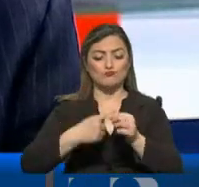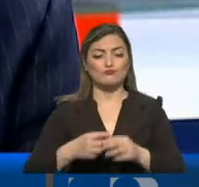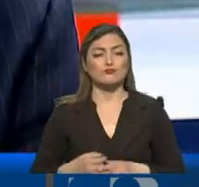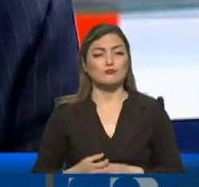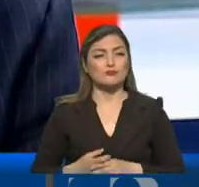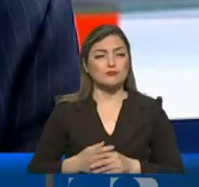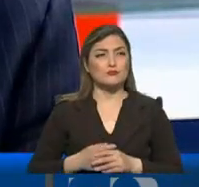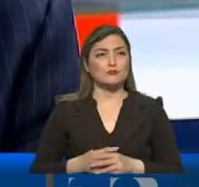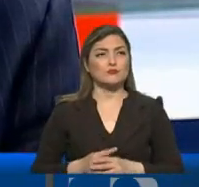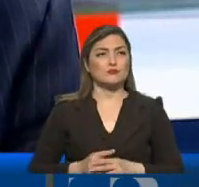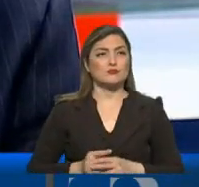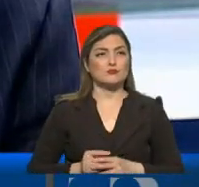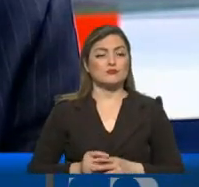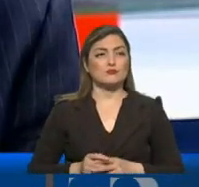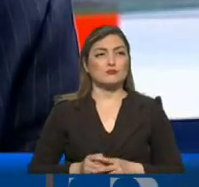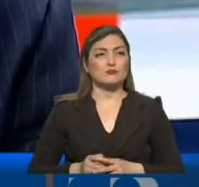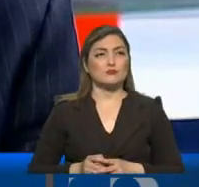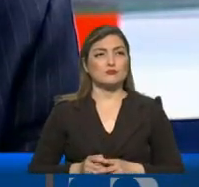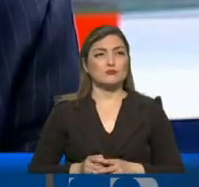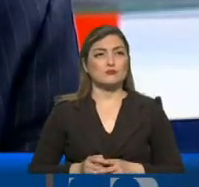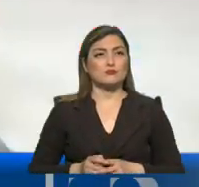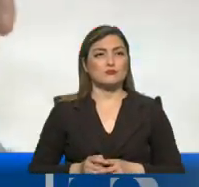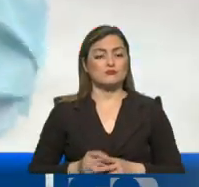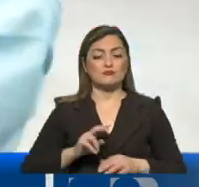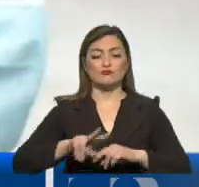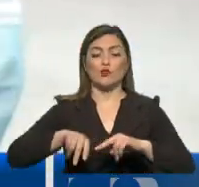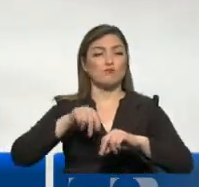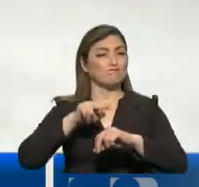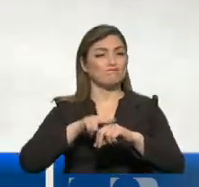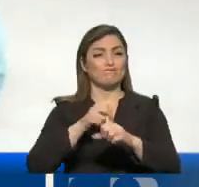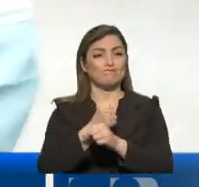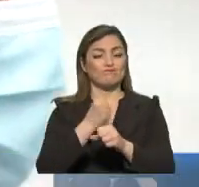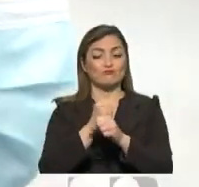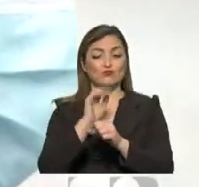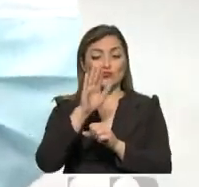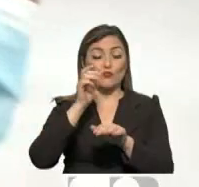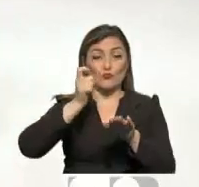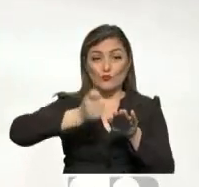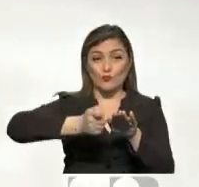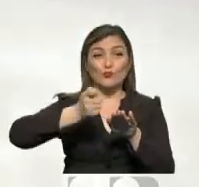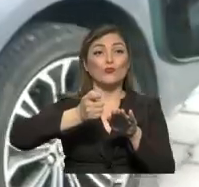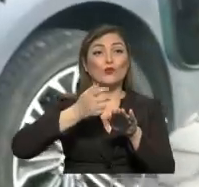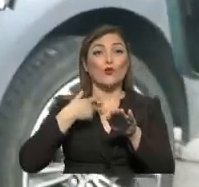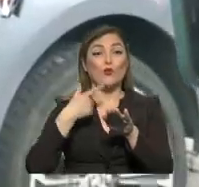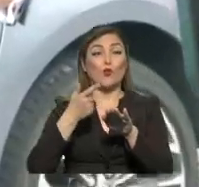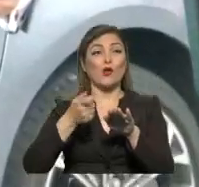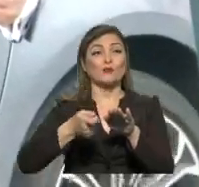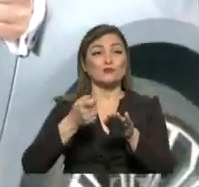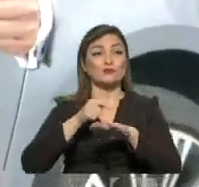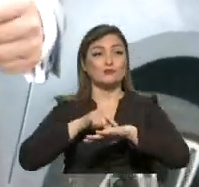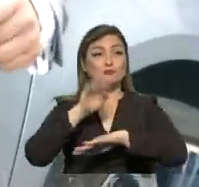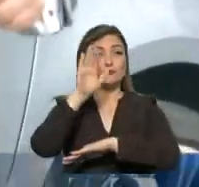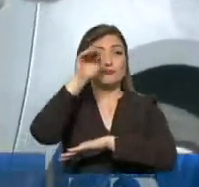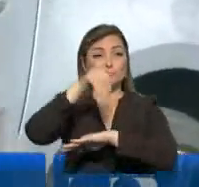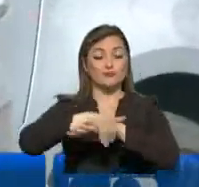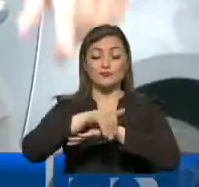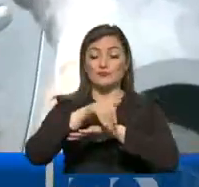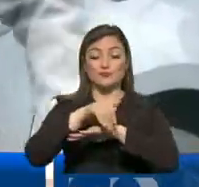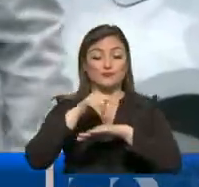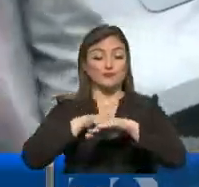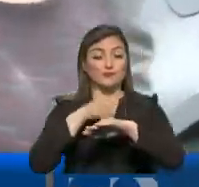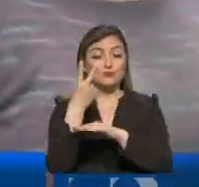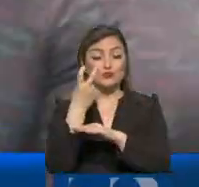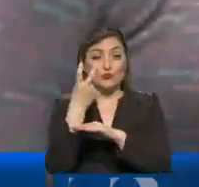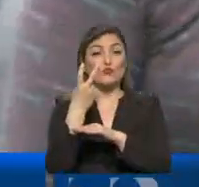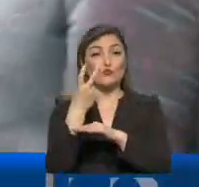generado el que no exista un desenvolvimiento normal. La defensa de Jorge Yunda ha confirmado que para este martes pasado el mediodía presentará la consulta